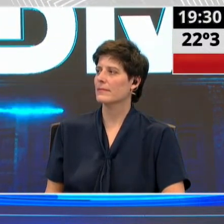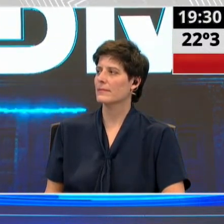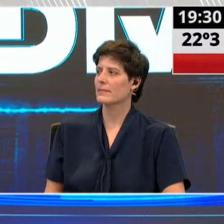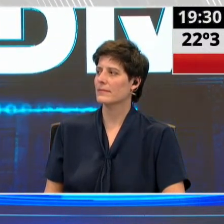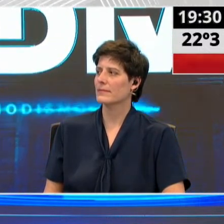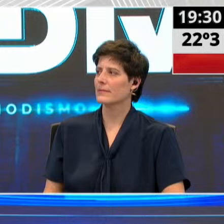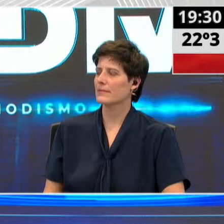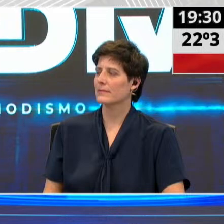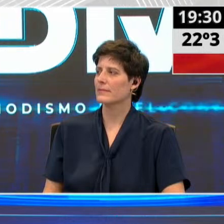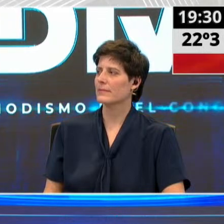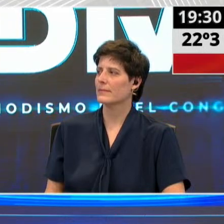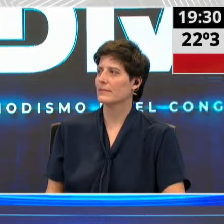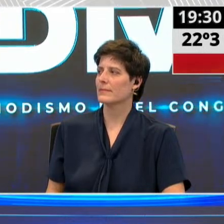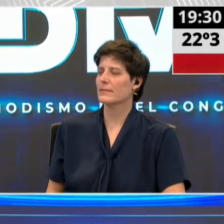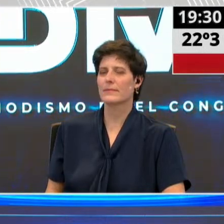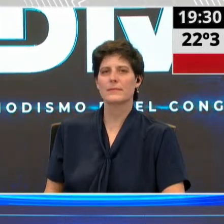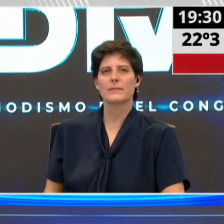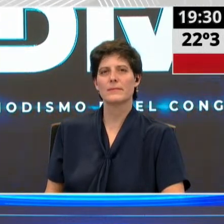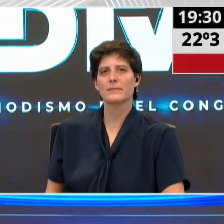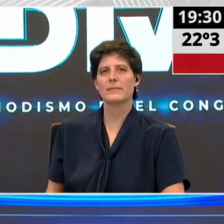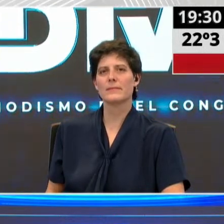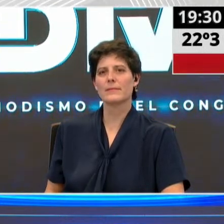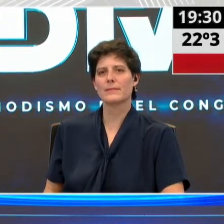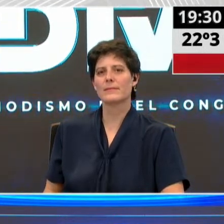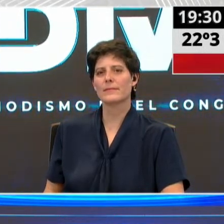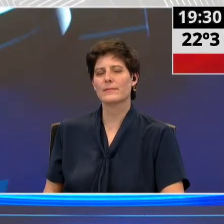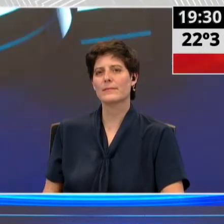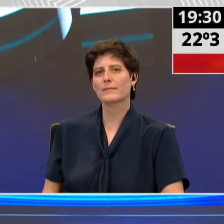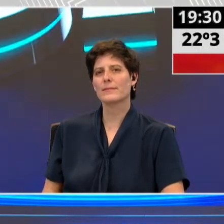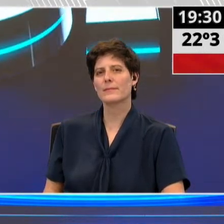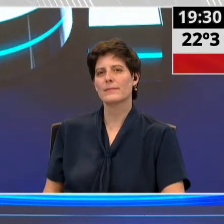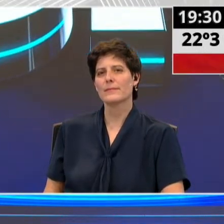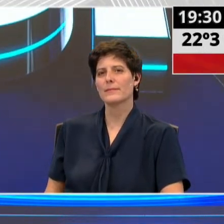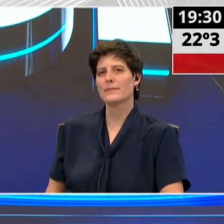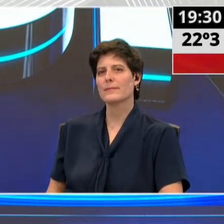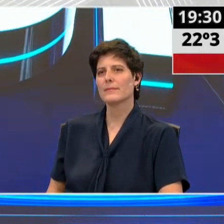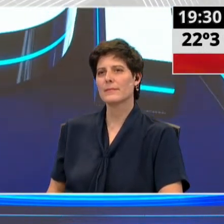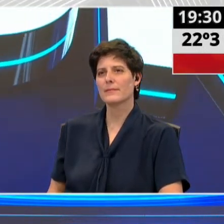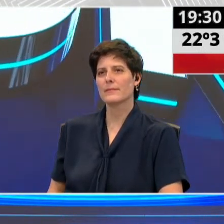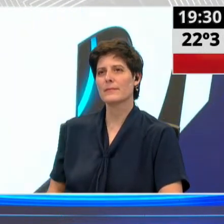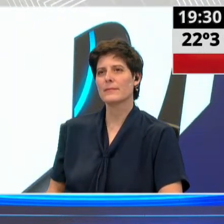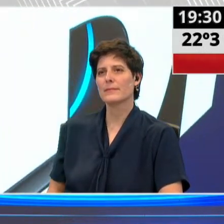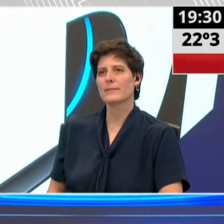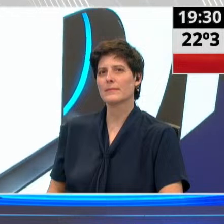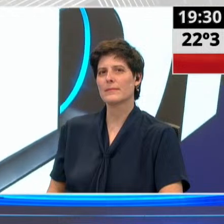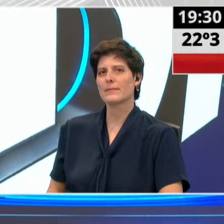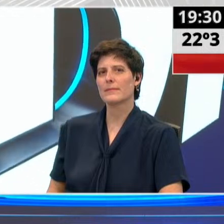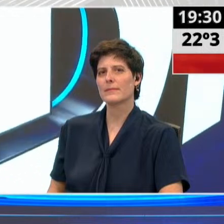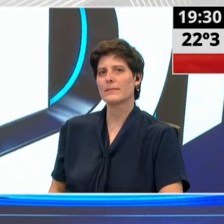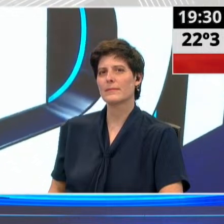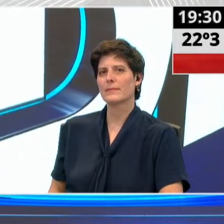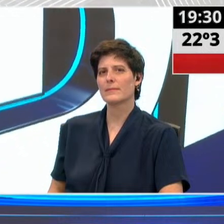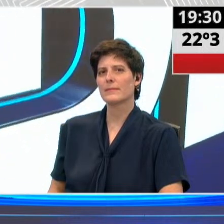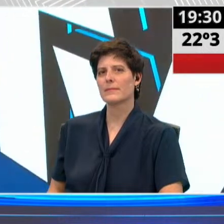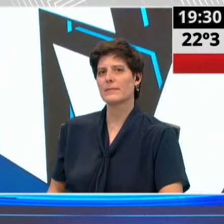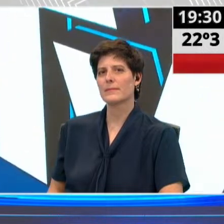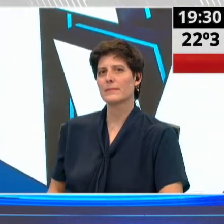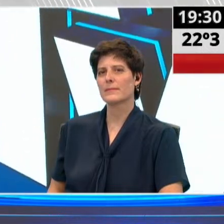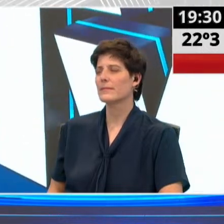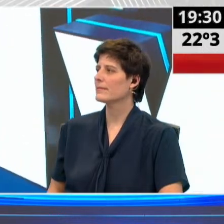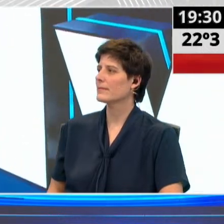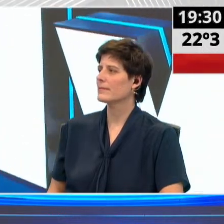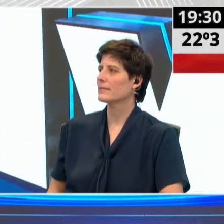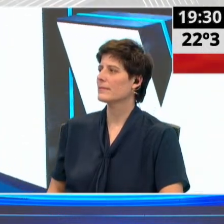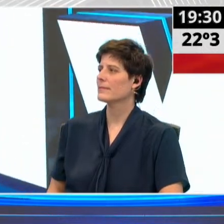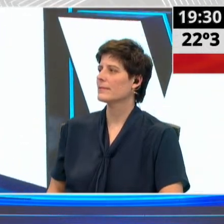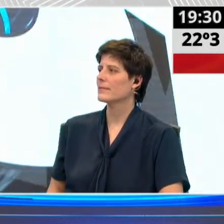Fernández en su primer año de mandato, y eso implica también otra expectativa de los gobernadores y obviamente el impacto que va a